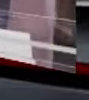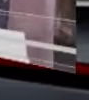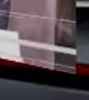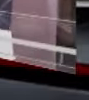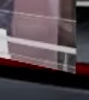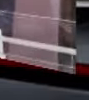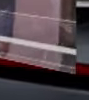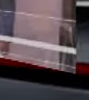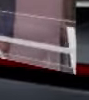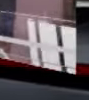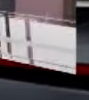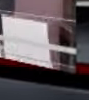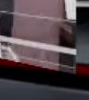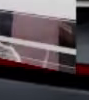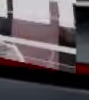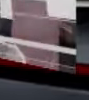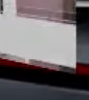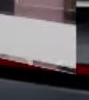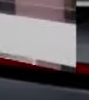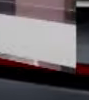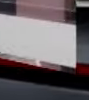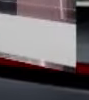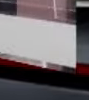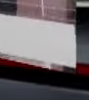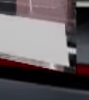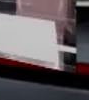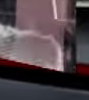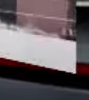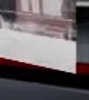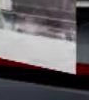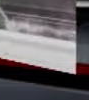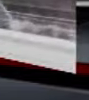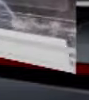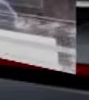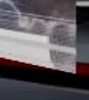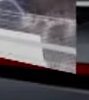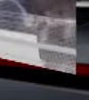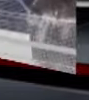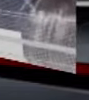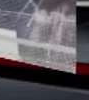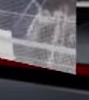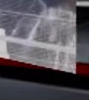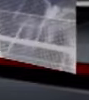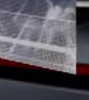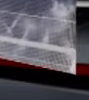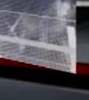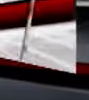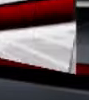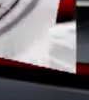Ganadores del Premio Estatal del Deporte 2019 reconocen apoyo e impulso del gobierno del estado.